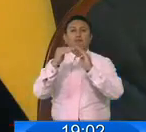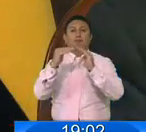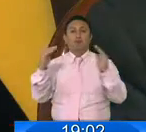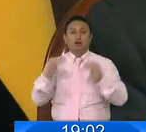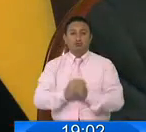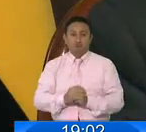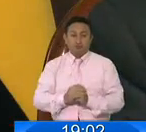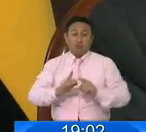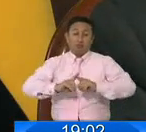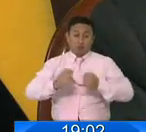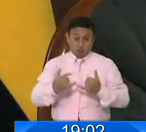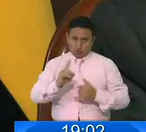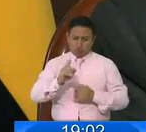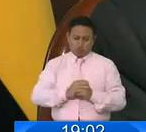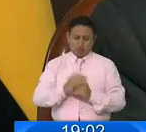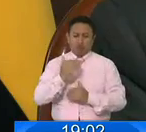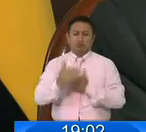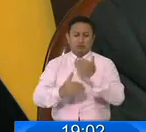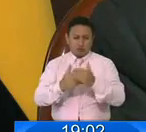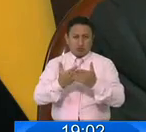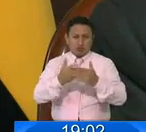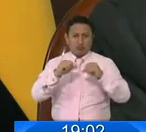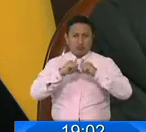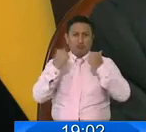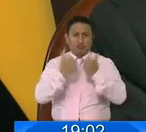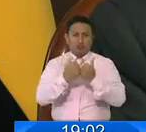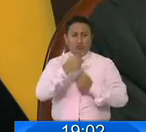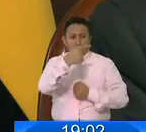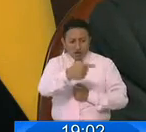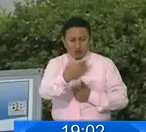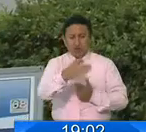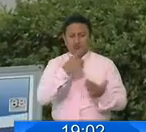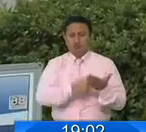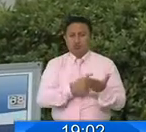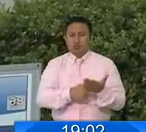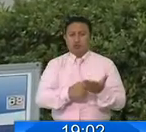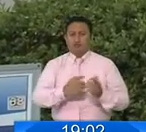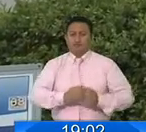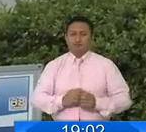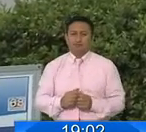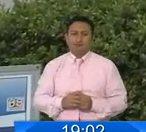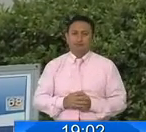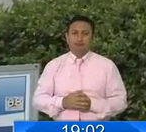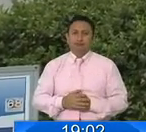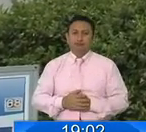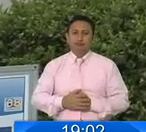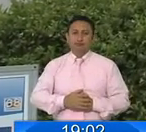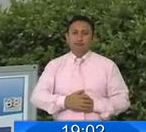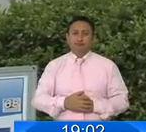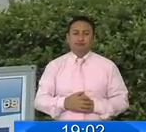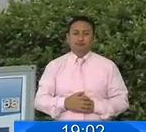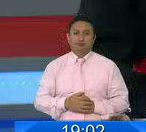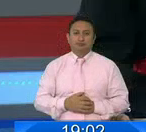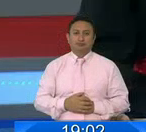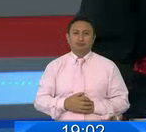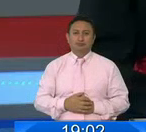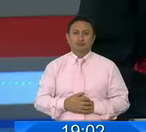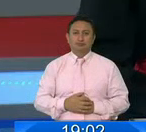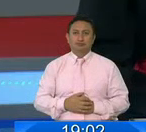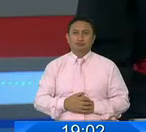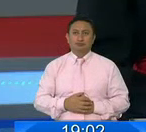momento no ahora tendrá la asamblea que procesar informó héctor romero